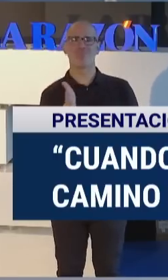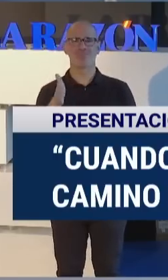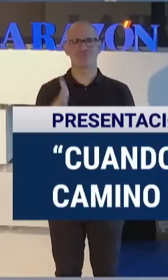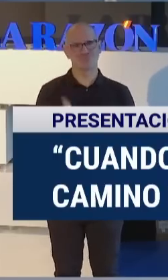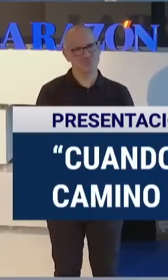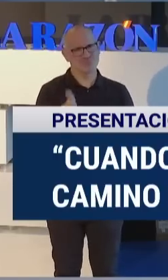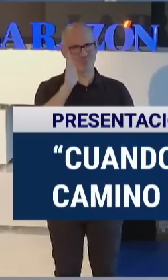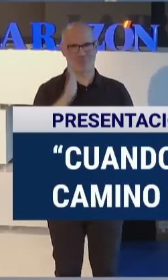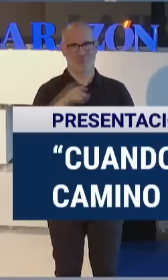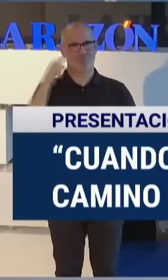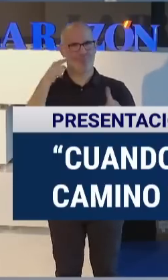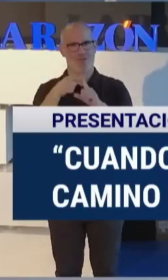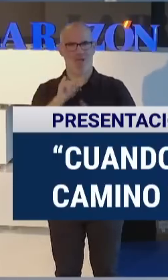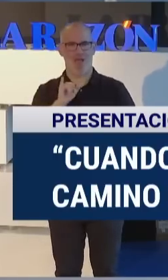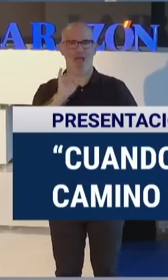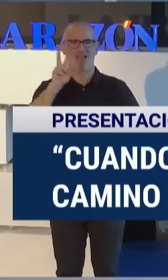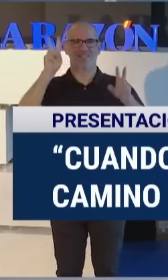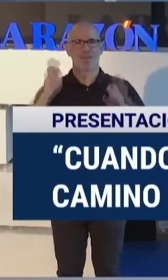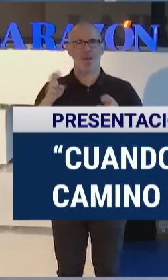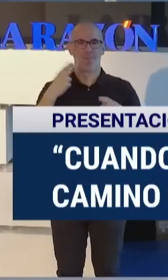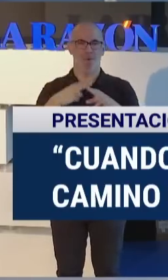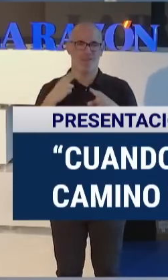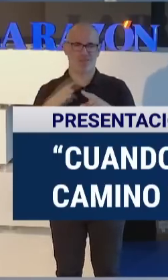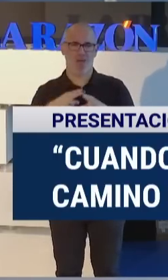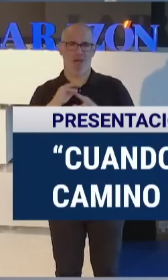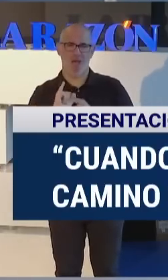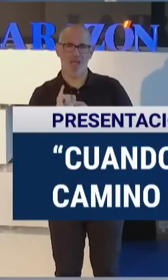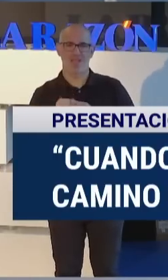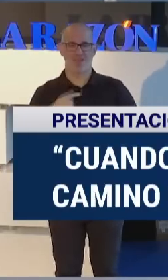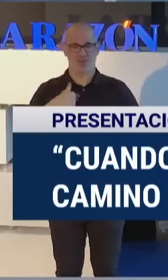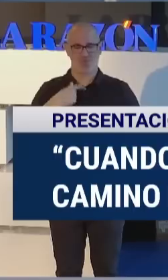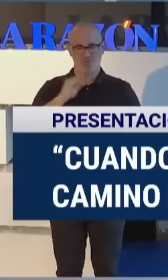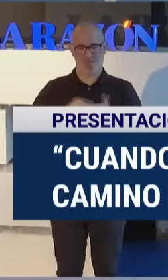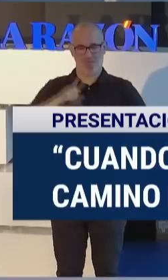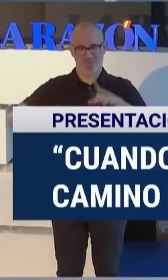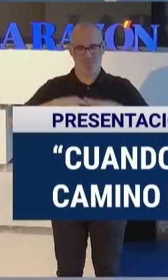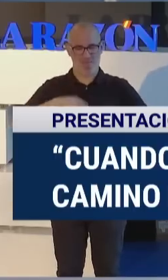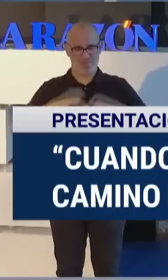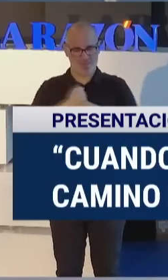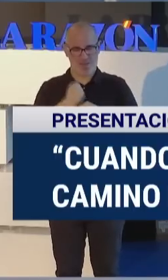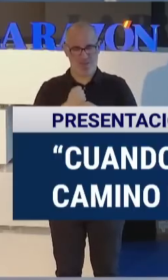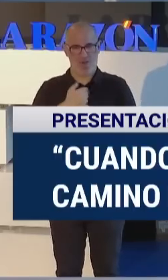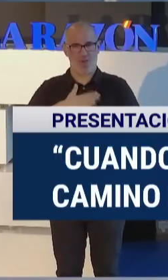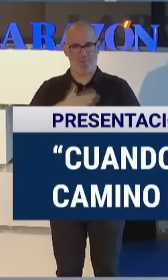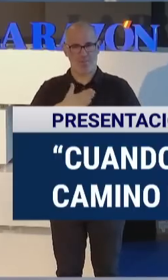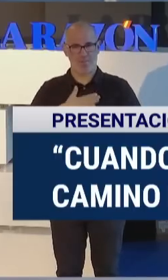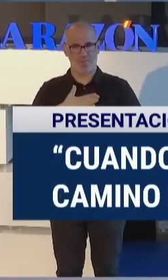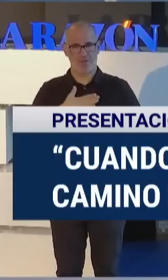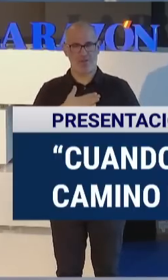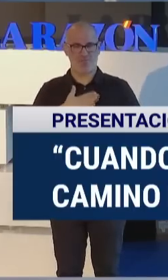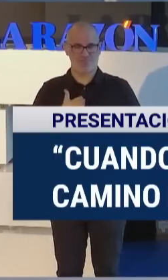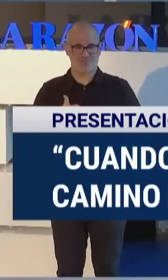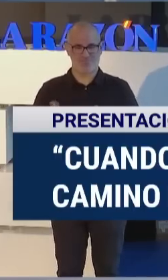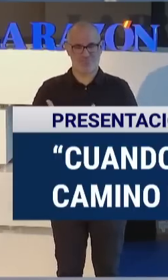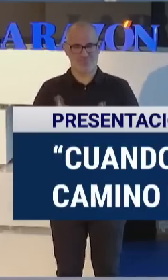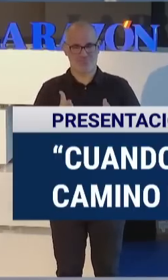políticos. Exactamente, hay cuestiones de índole política que hacen que uno tenga que... El conjunto de restricciones es más grande.